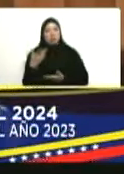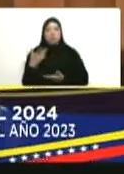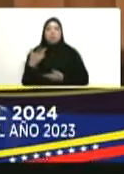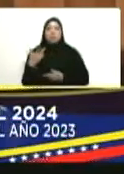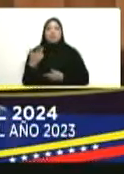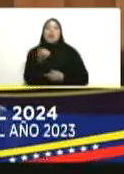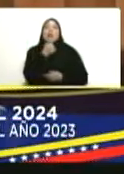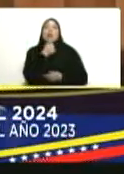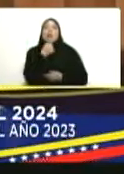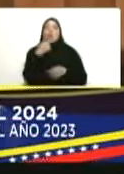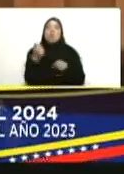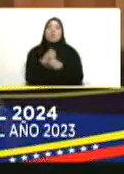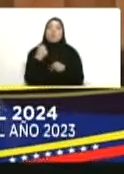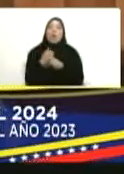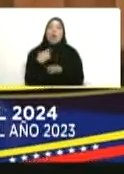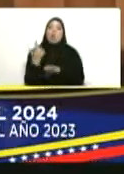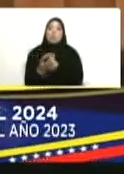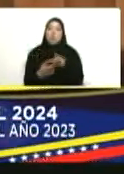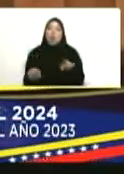¿Quién reforma las leyes?